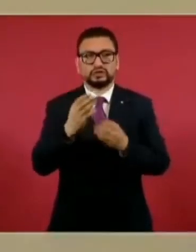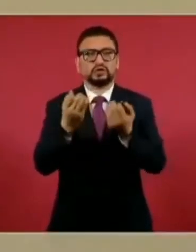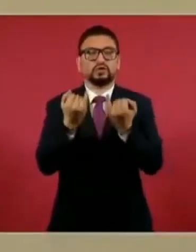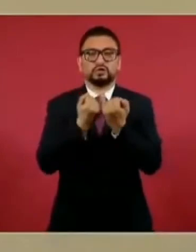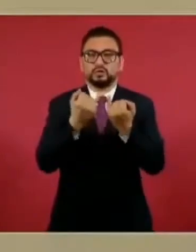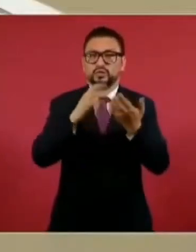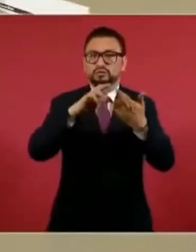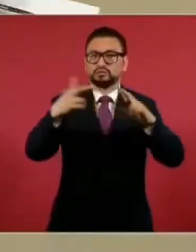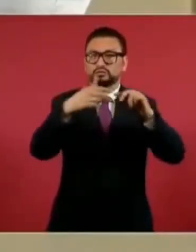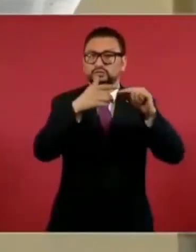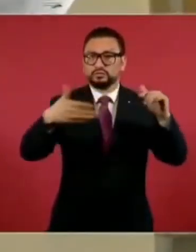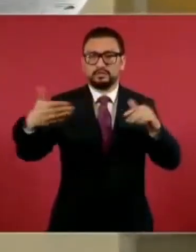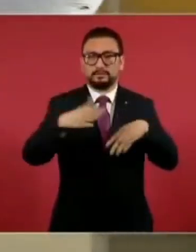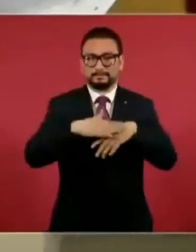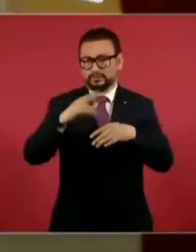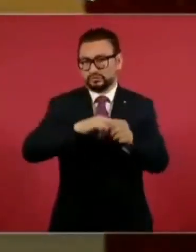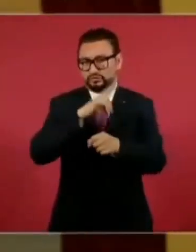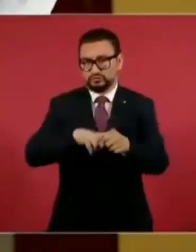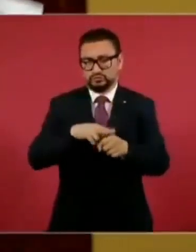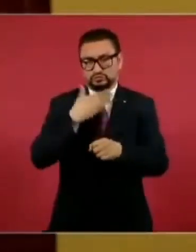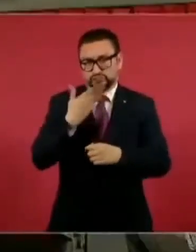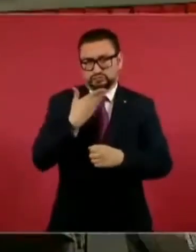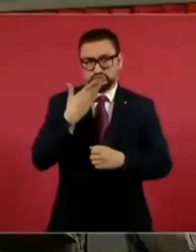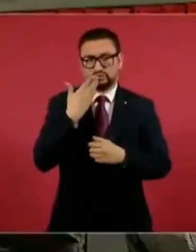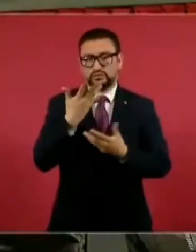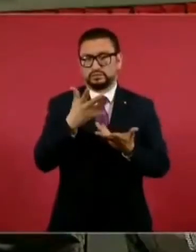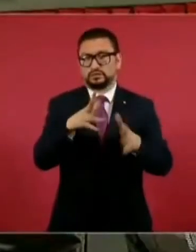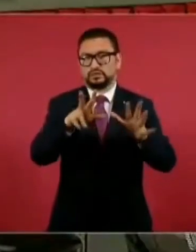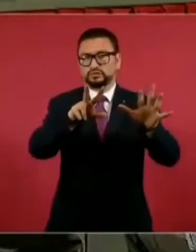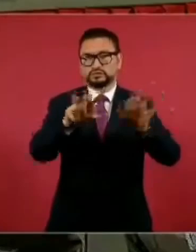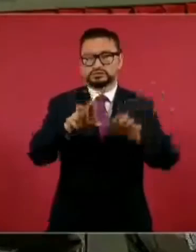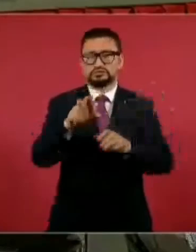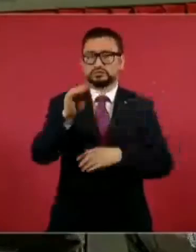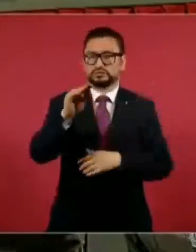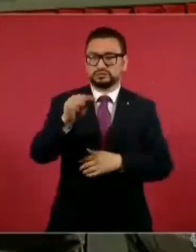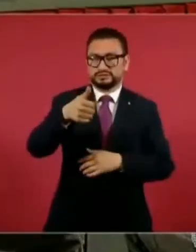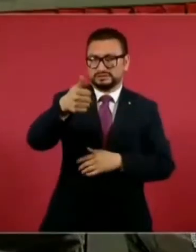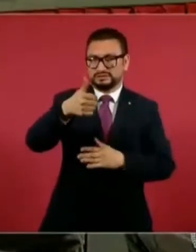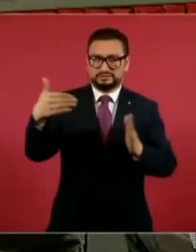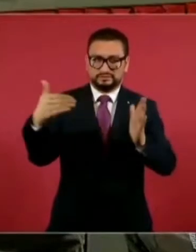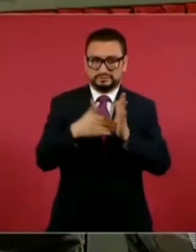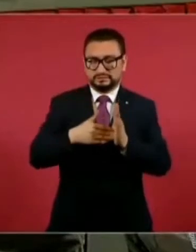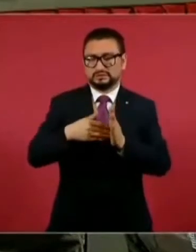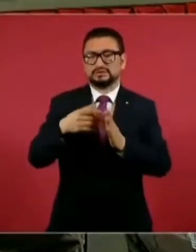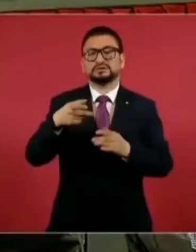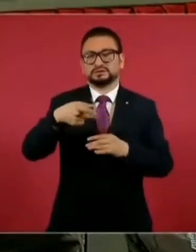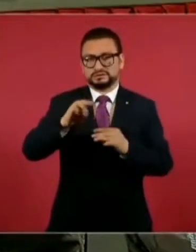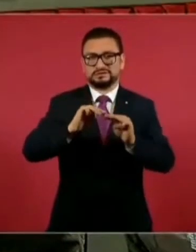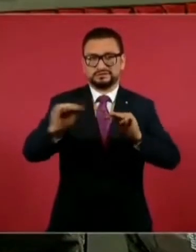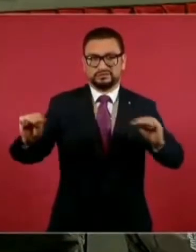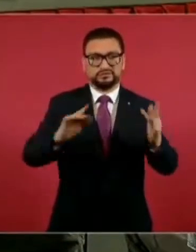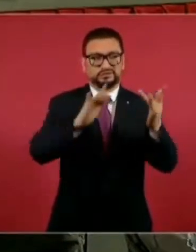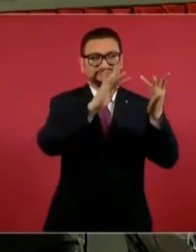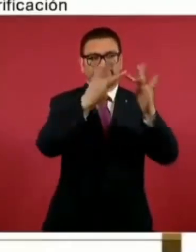del crecimiento normal que a través de 896,000 kilómetros de redes